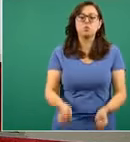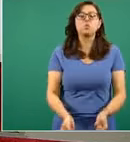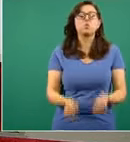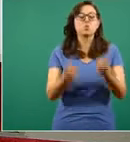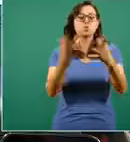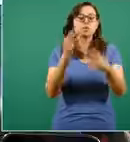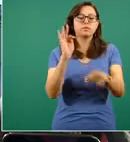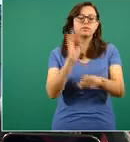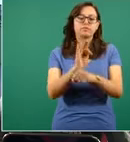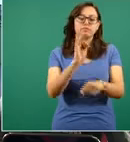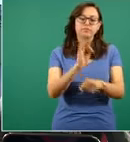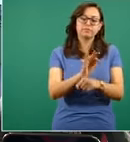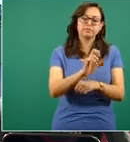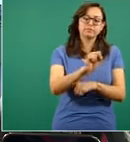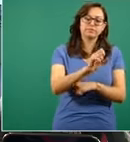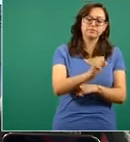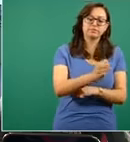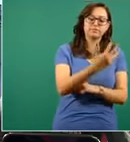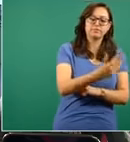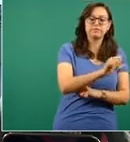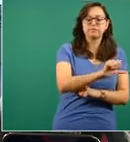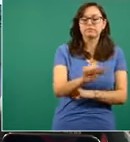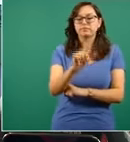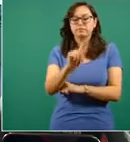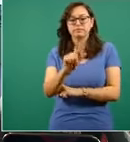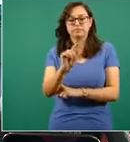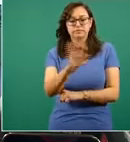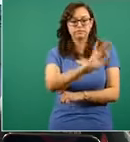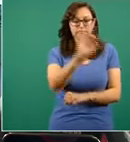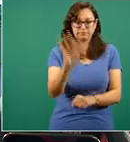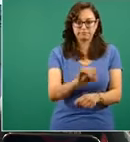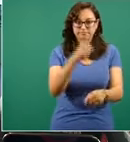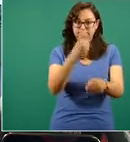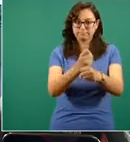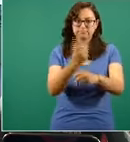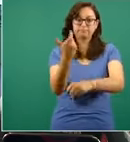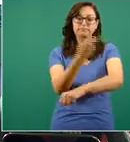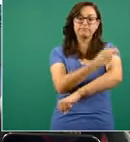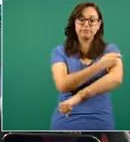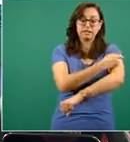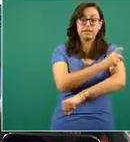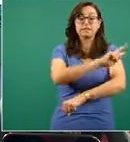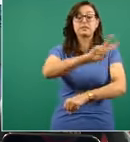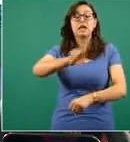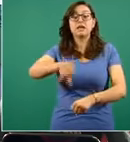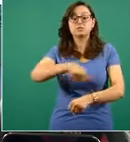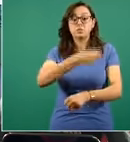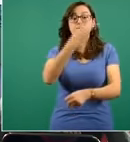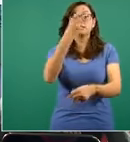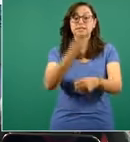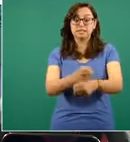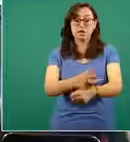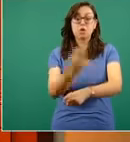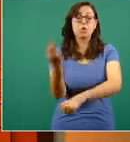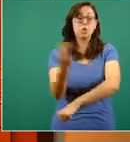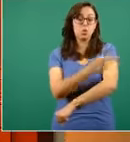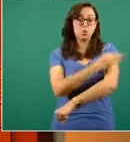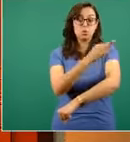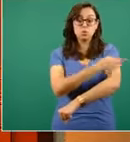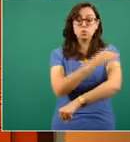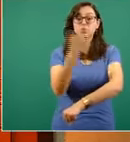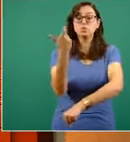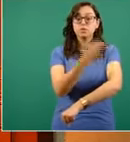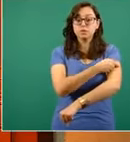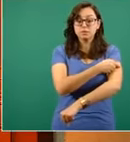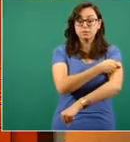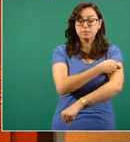Pfizer-BioNTech está entre un 65 y un 70% para efectos de la primera dosis. Y cuando recibe la segunda dosis, en este periodo que